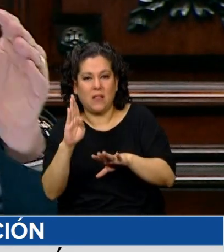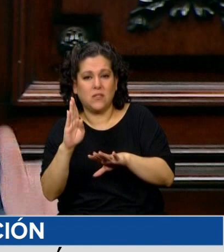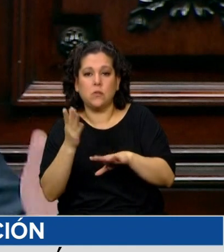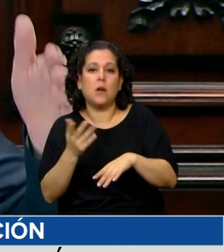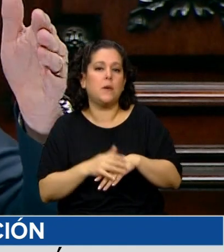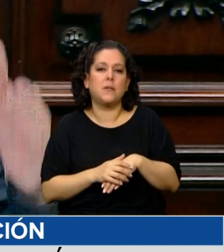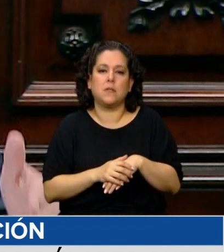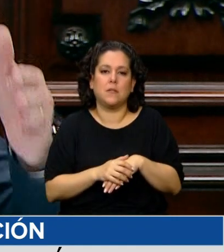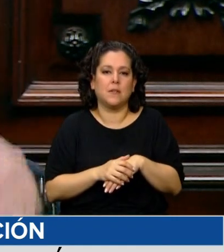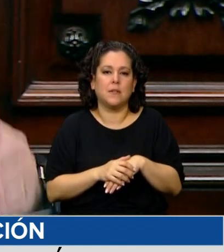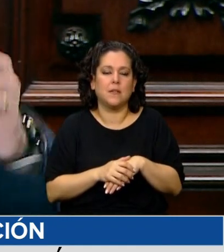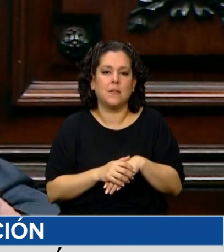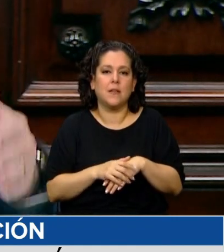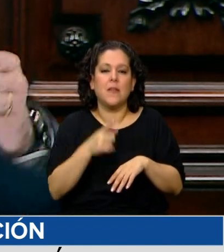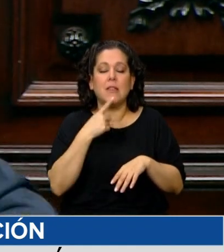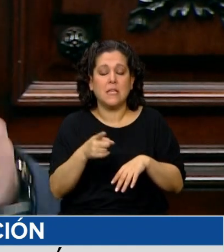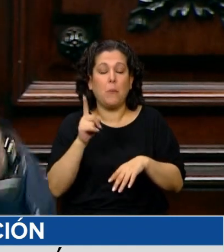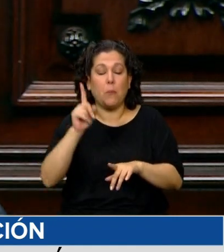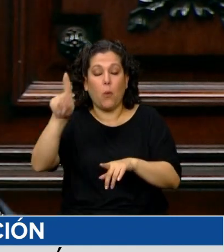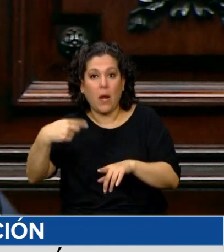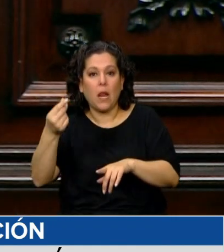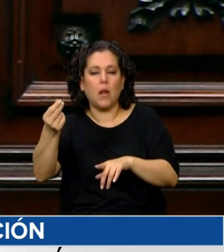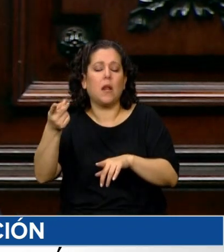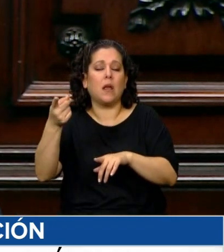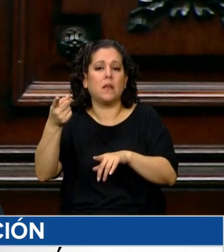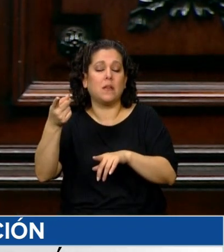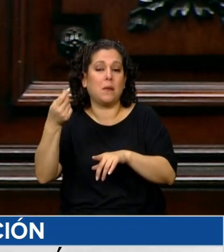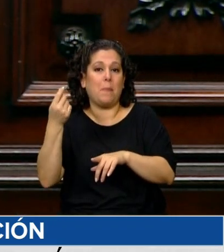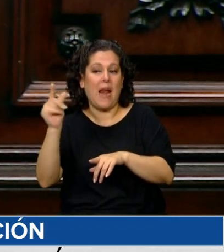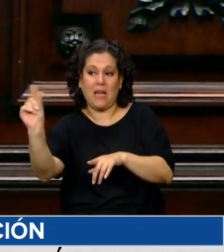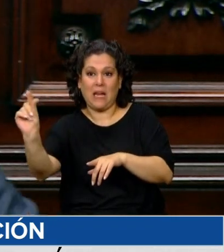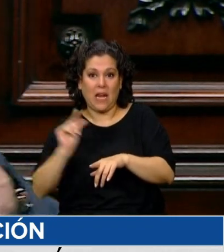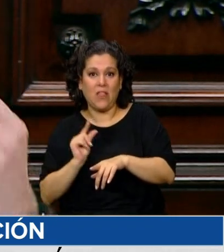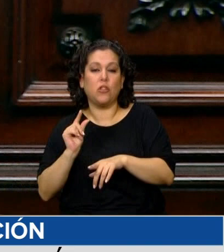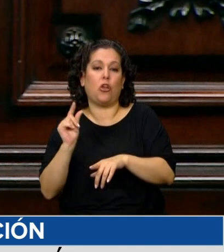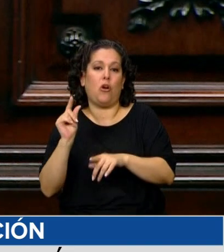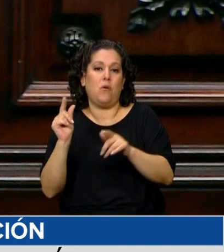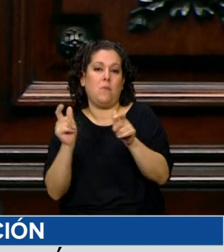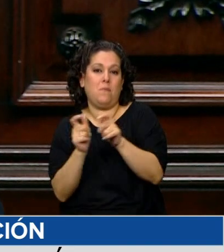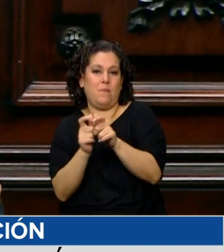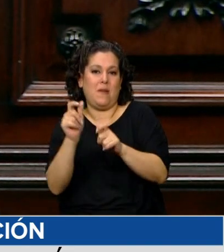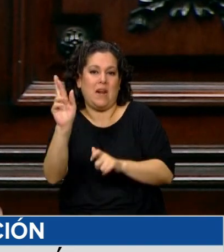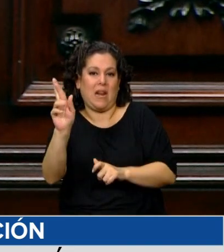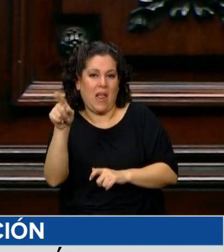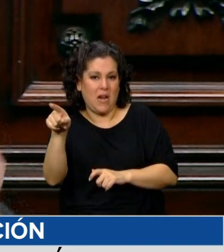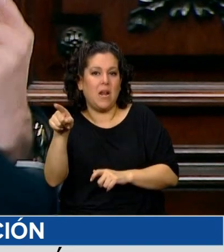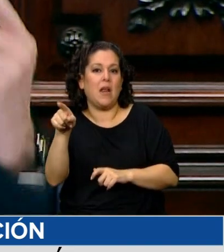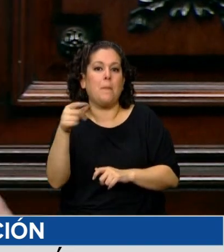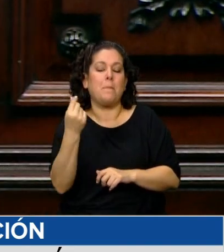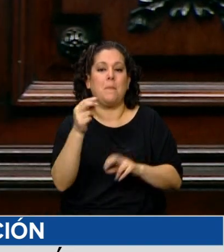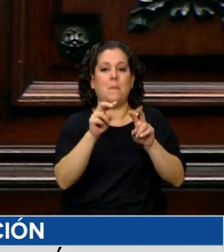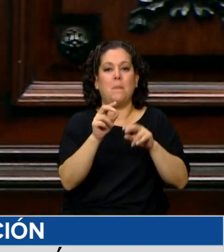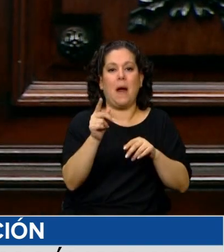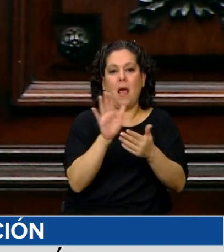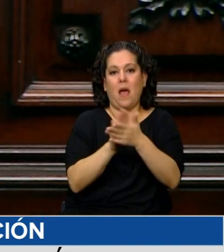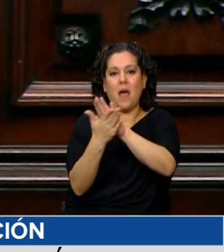de manera tal que de ahí pueda venir el aval necesario para tener un crédito en reales y que también eso sea win-win para la